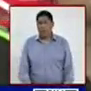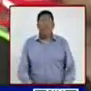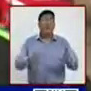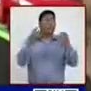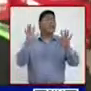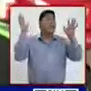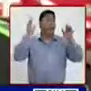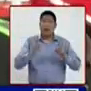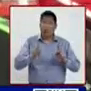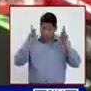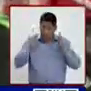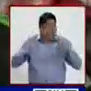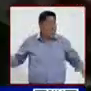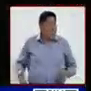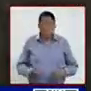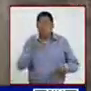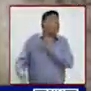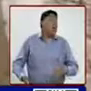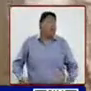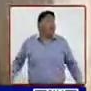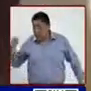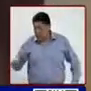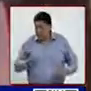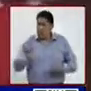Ya que las personas estaban un poco agresivas.